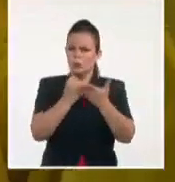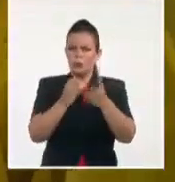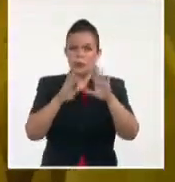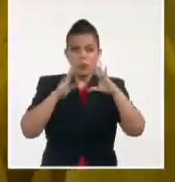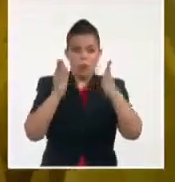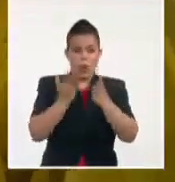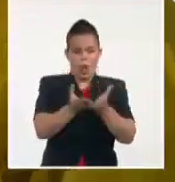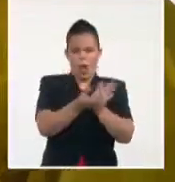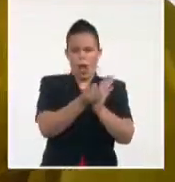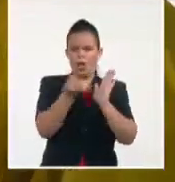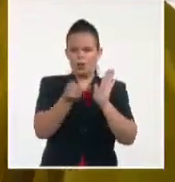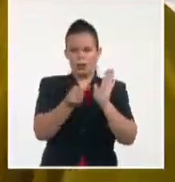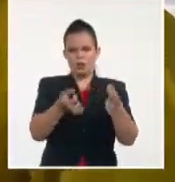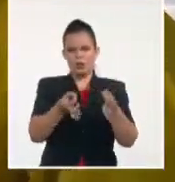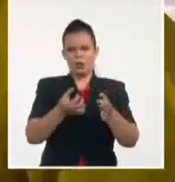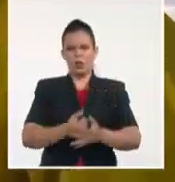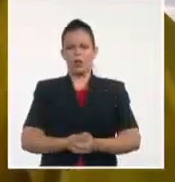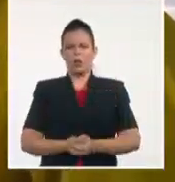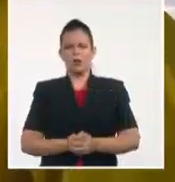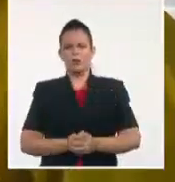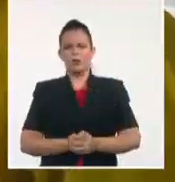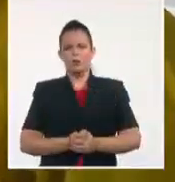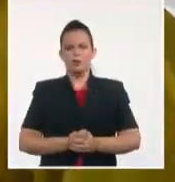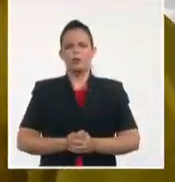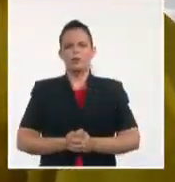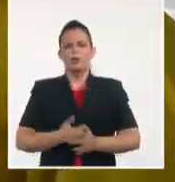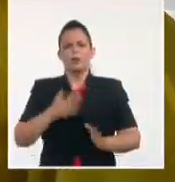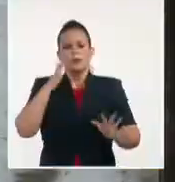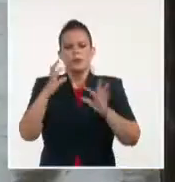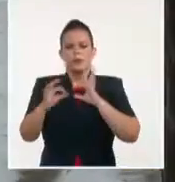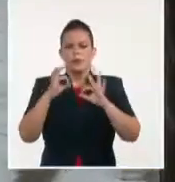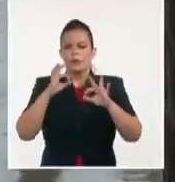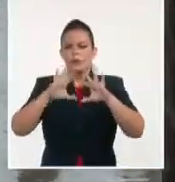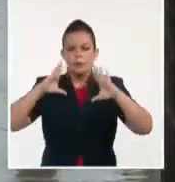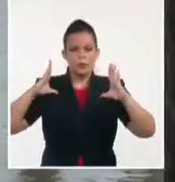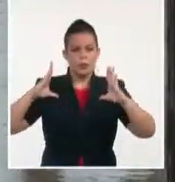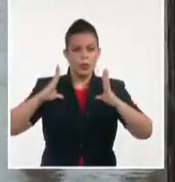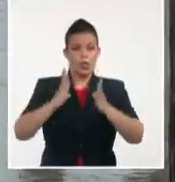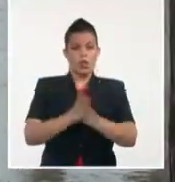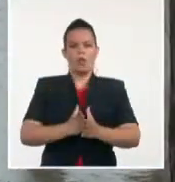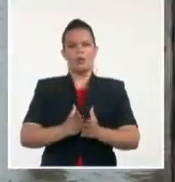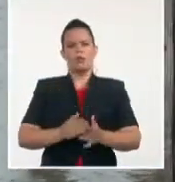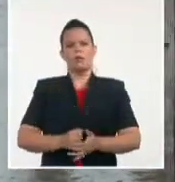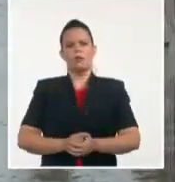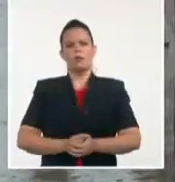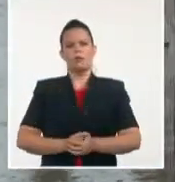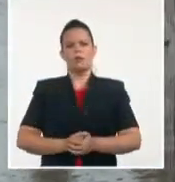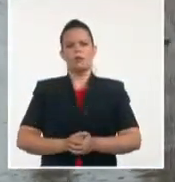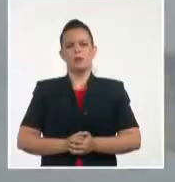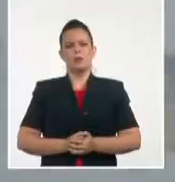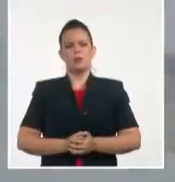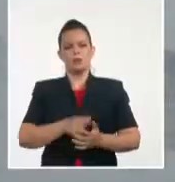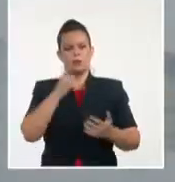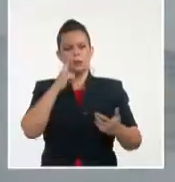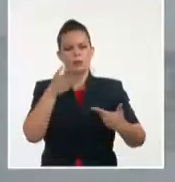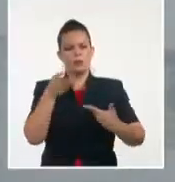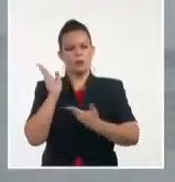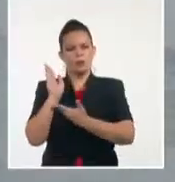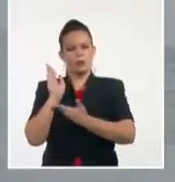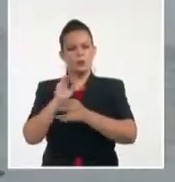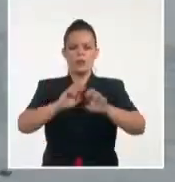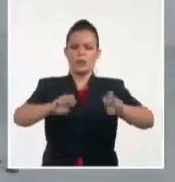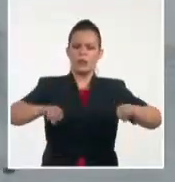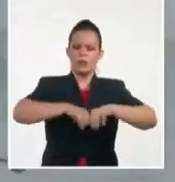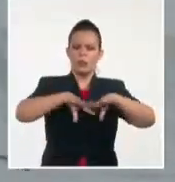se están custodiando, se están protegiendo todos los recursos que existen en el territorio. Ante la situación climatológica que presenta el territorio, las